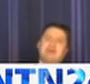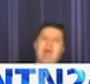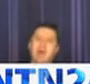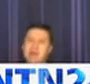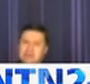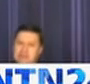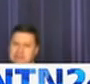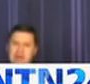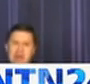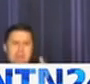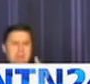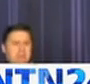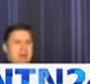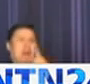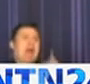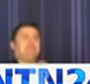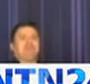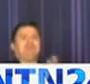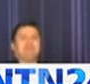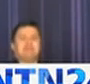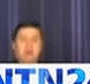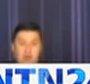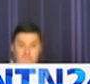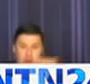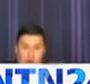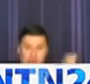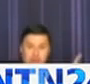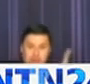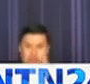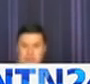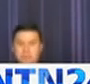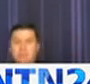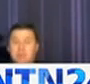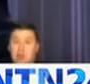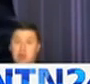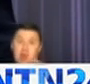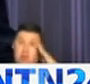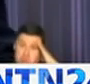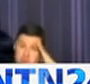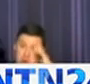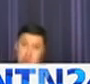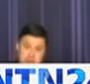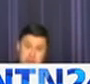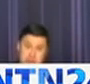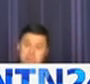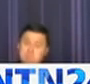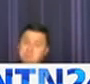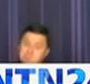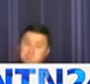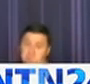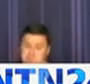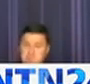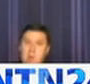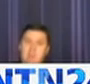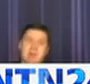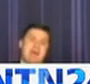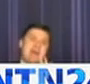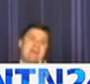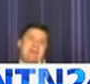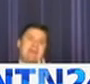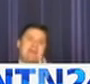ciudades de nuestro país al inicio de esta jornada. La Policía Nacional ha señalado que se trata de